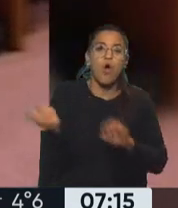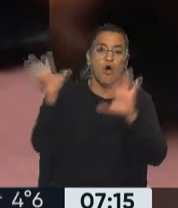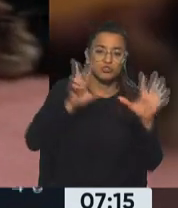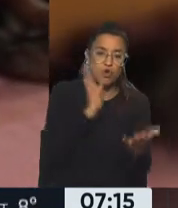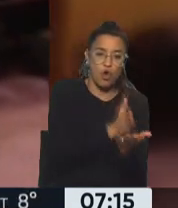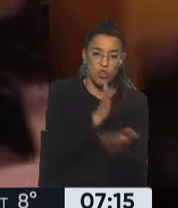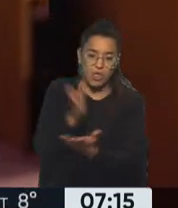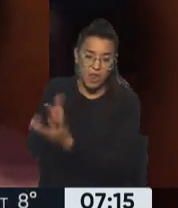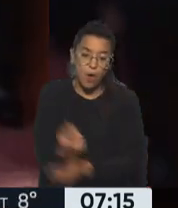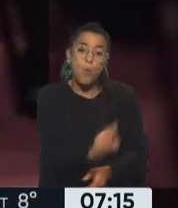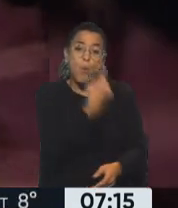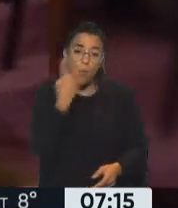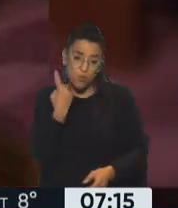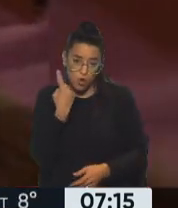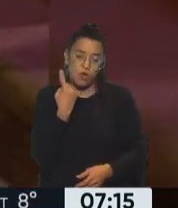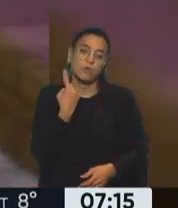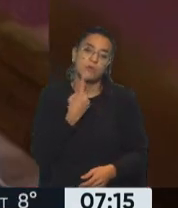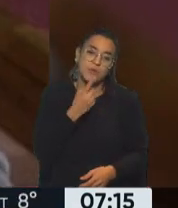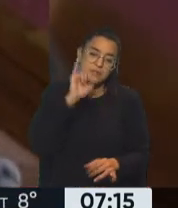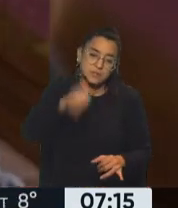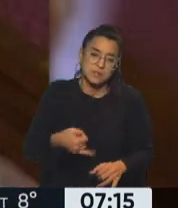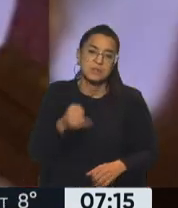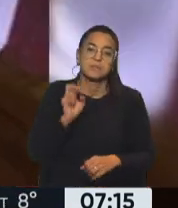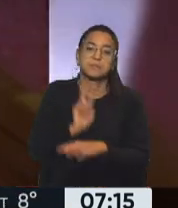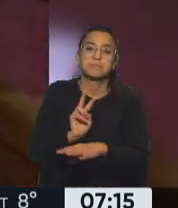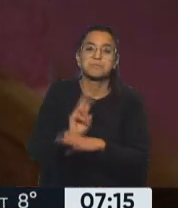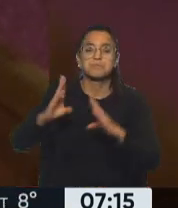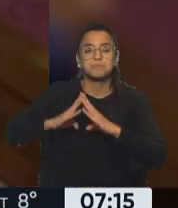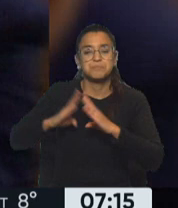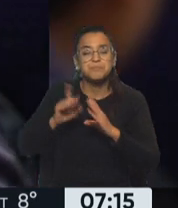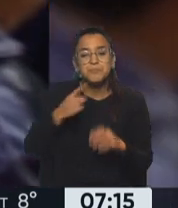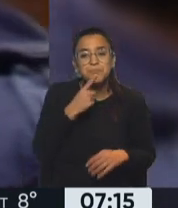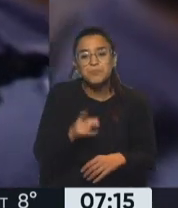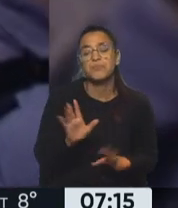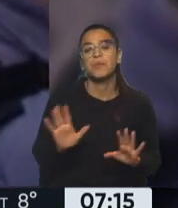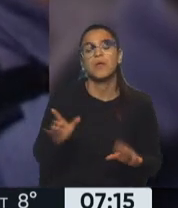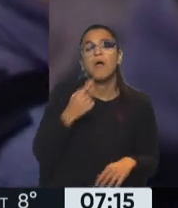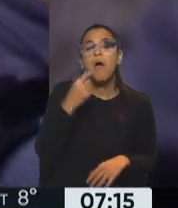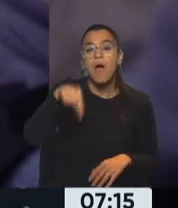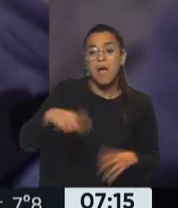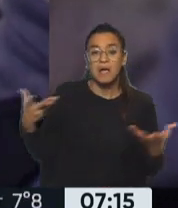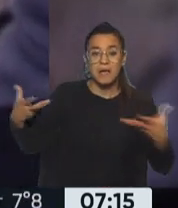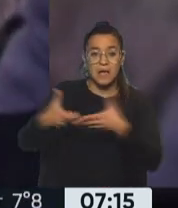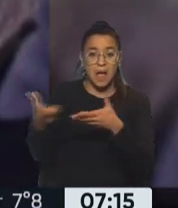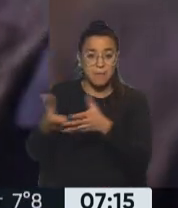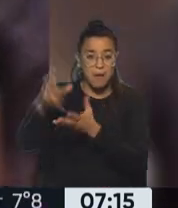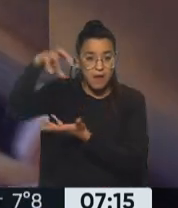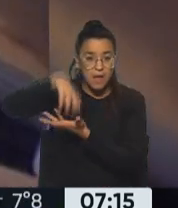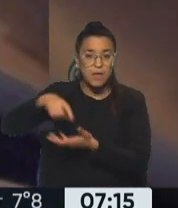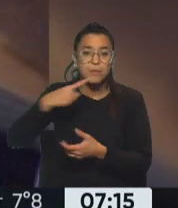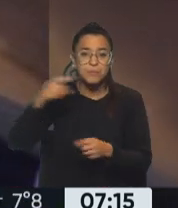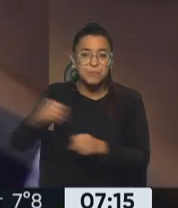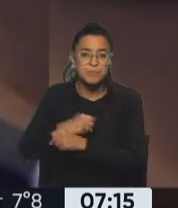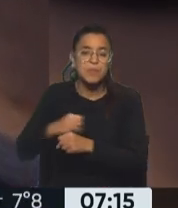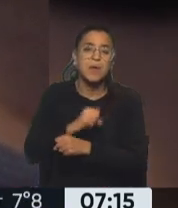condenas a perpetua. Lo cierto es que la Cámara Federal de Casación Penal concedió este martes